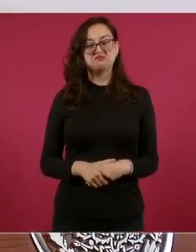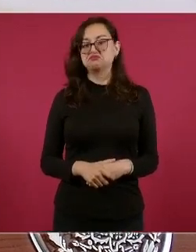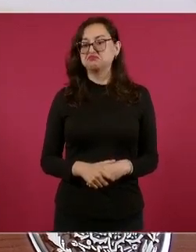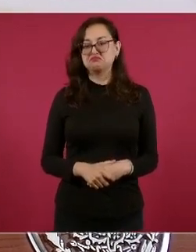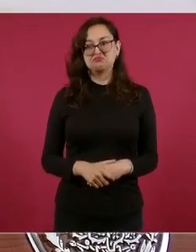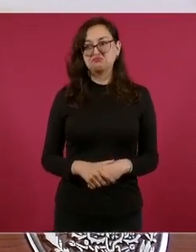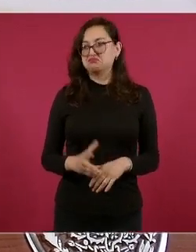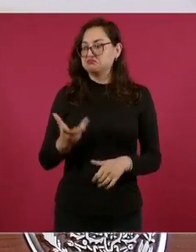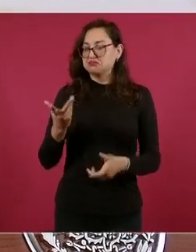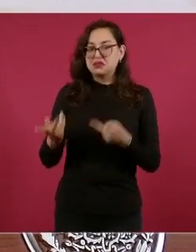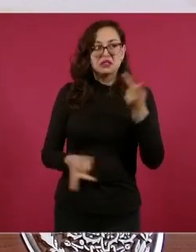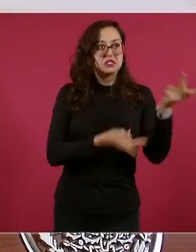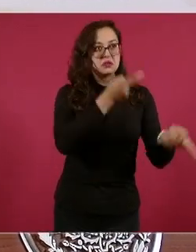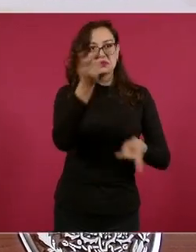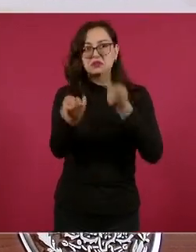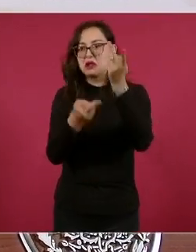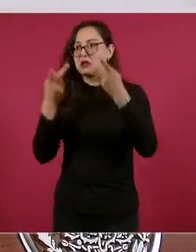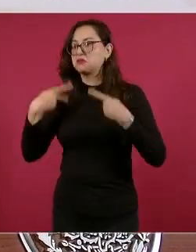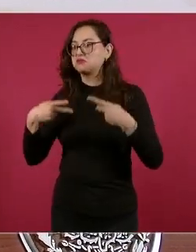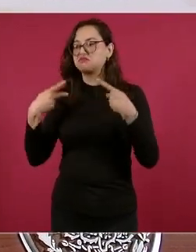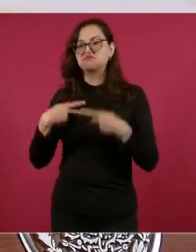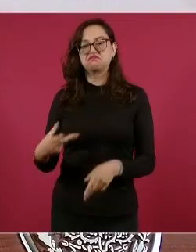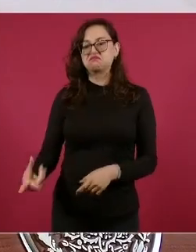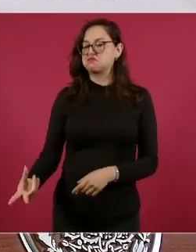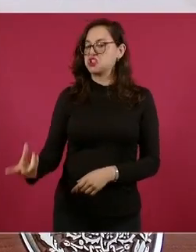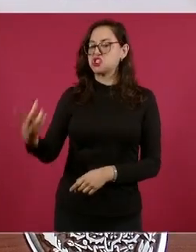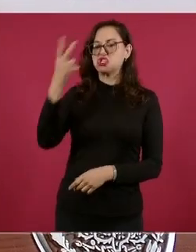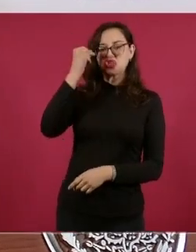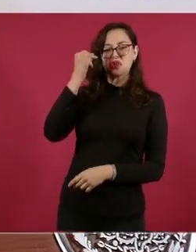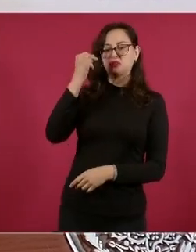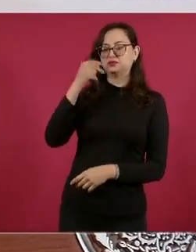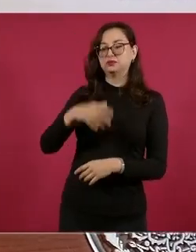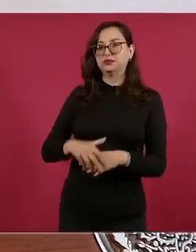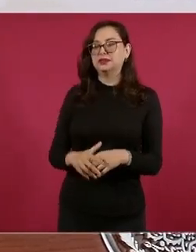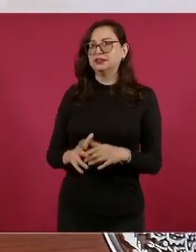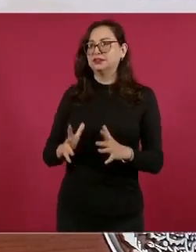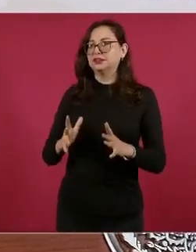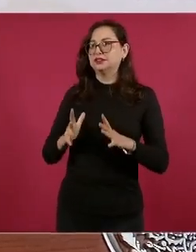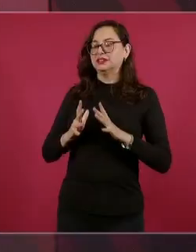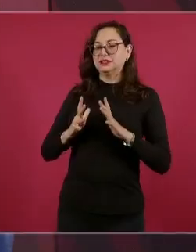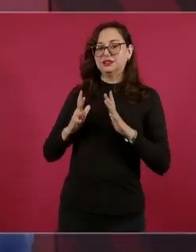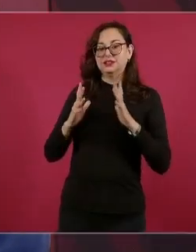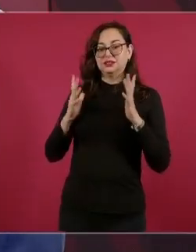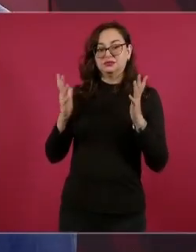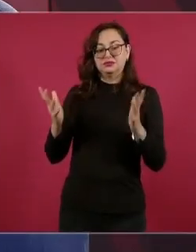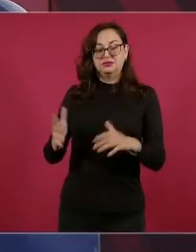porque pues